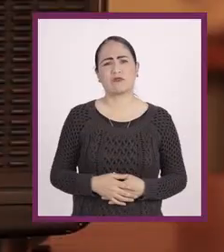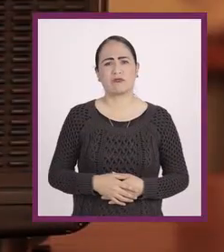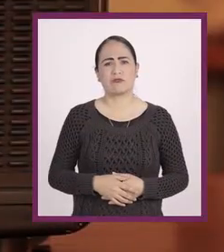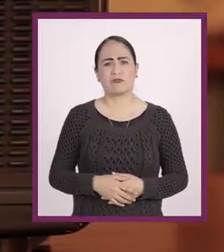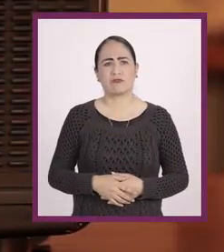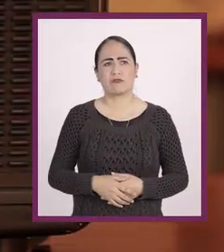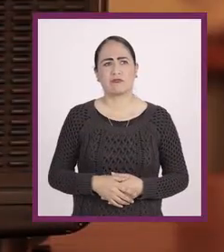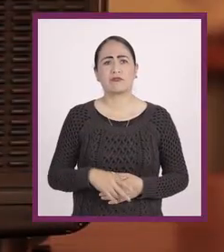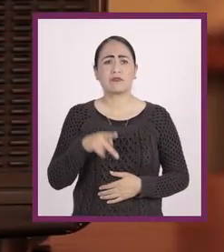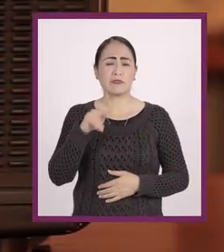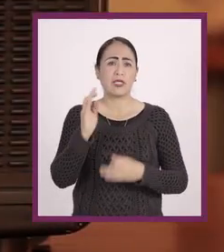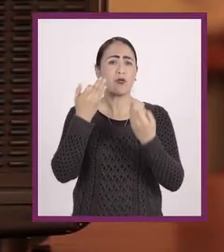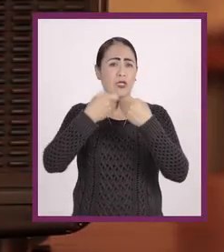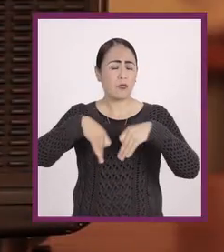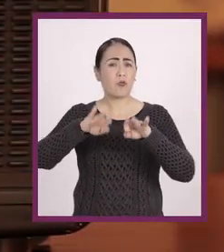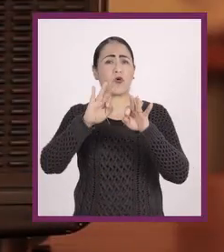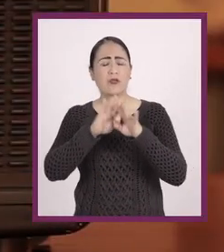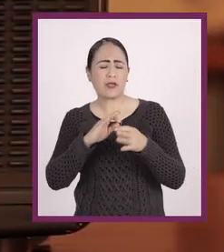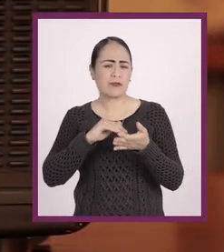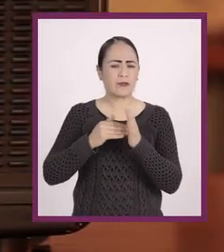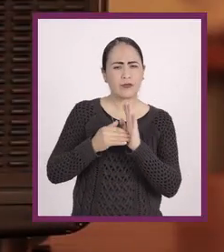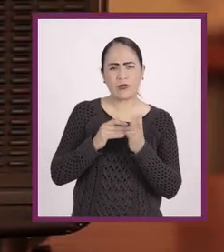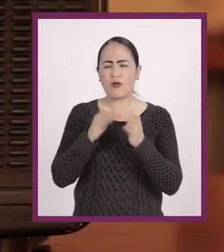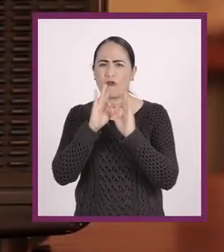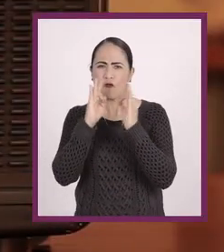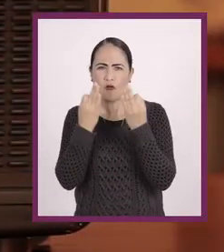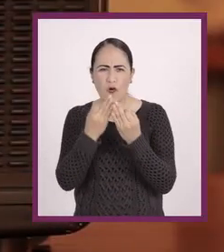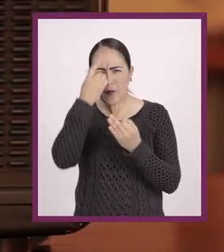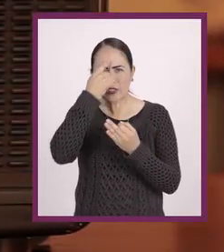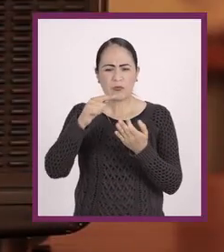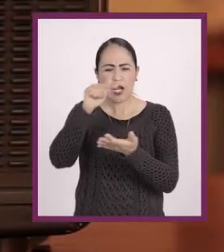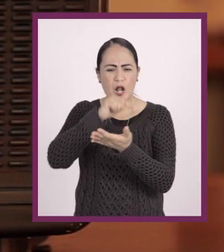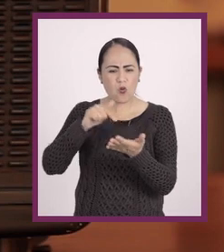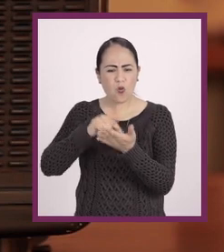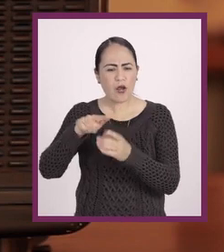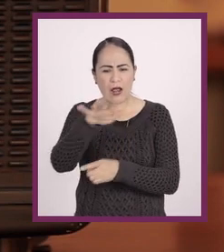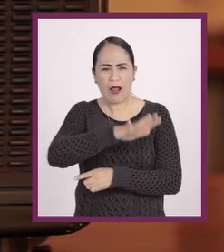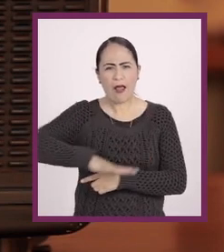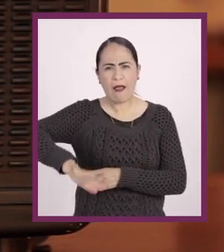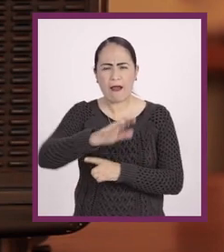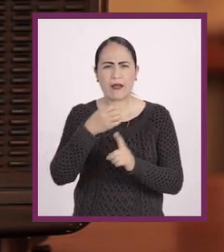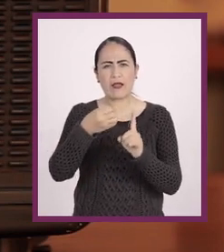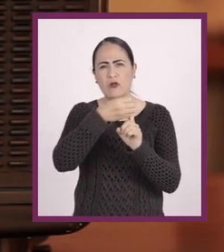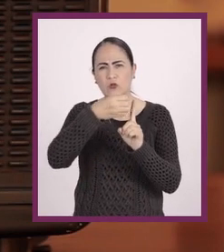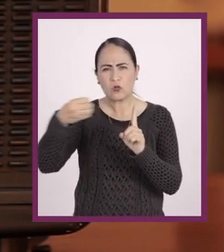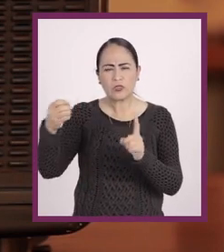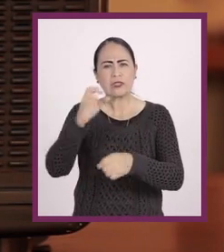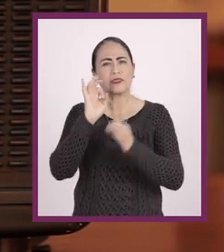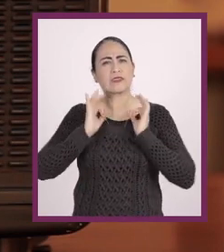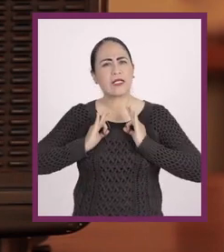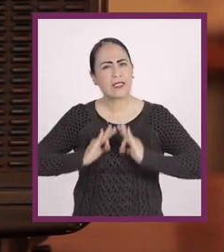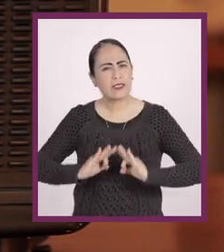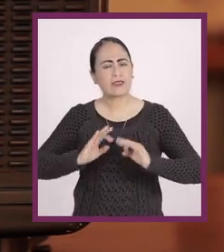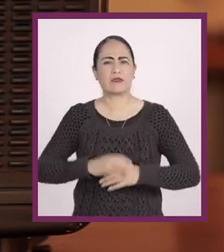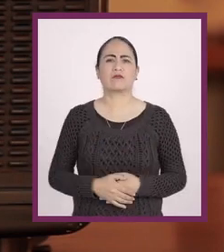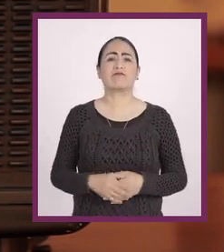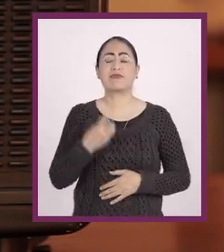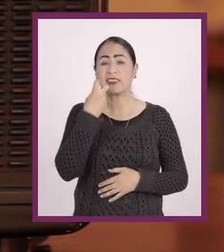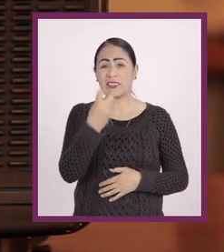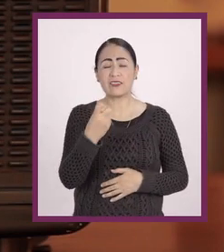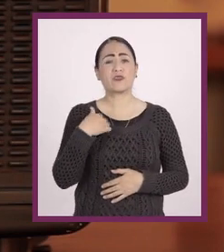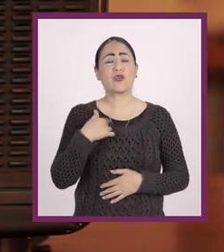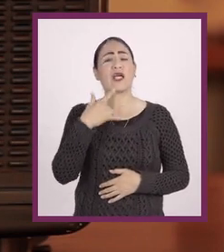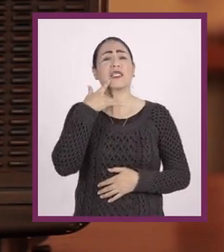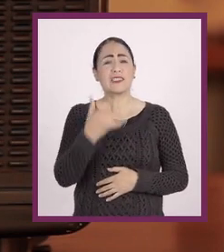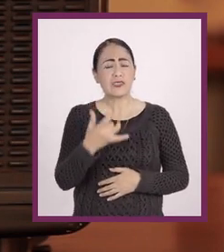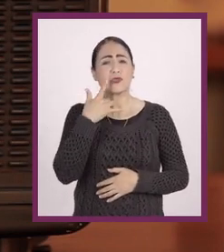pero lo importante es buscar estrategias para generar un ambiente que nos permite estudiar en esta odisea por encontrar y